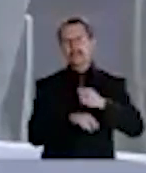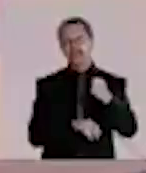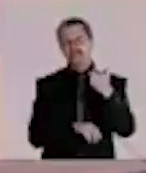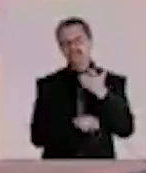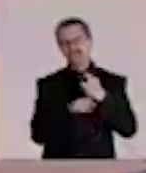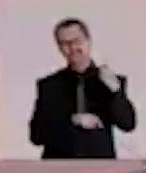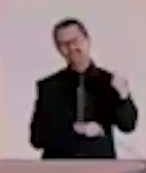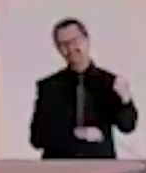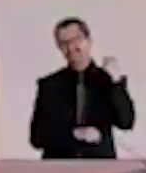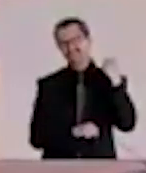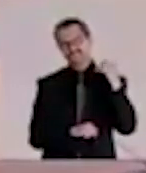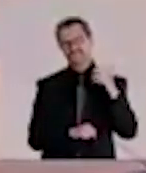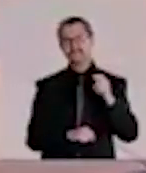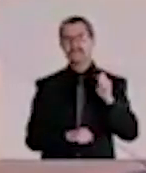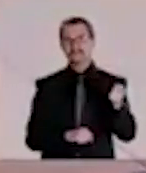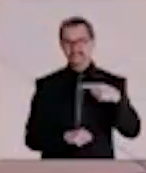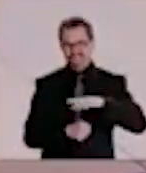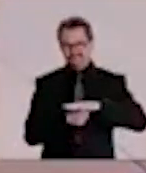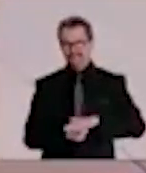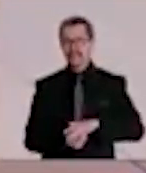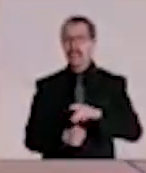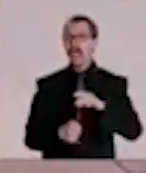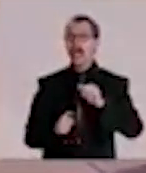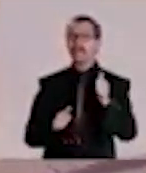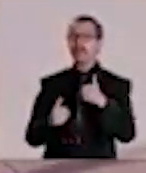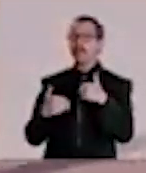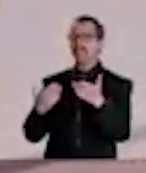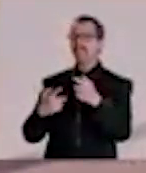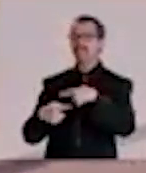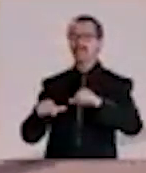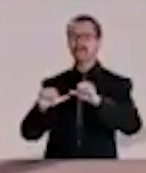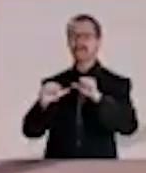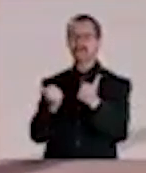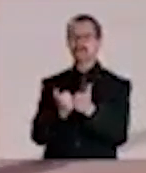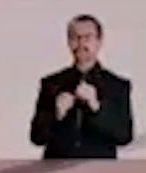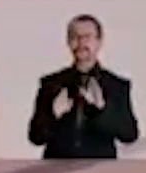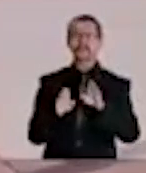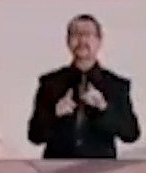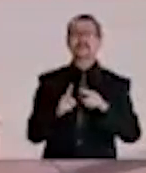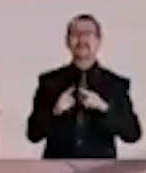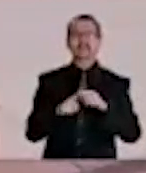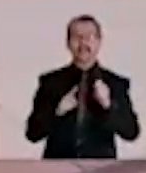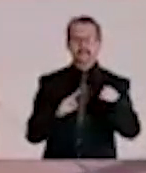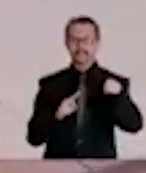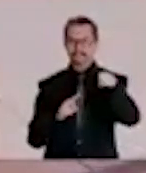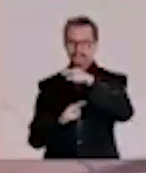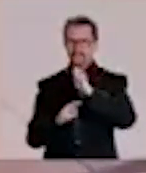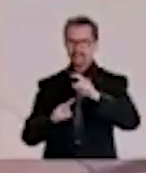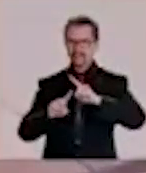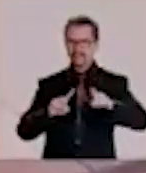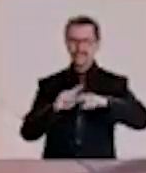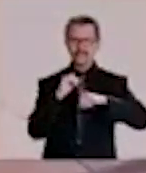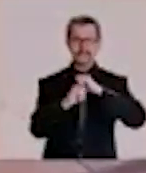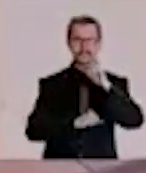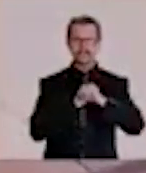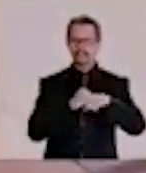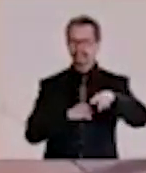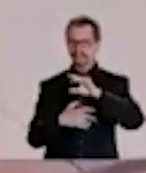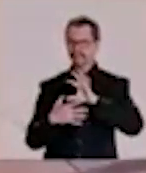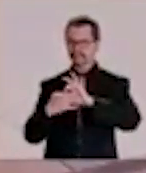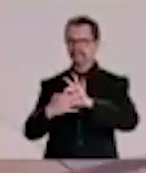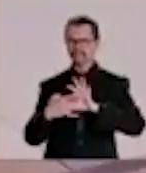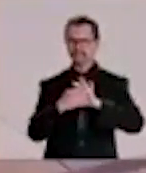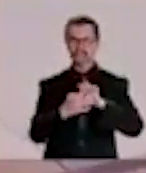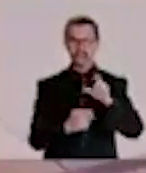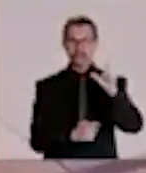a los organismos multilaterales porque efectivamente cuando las negociaciones estrictamente la economía es más